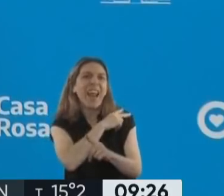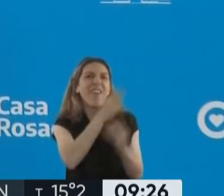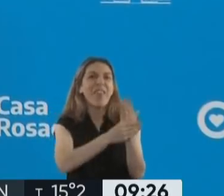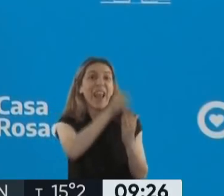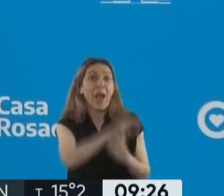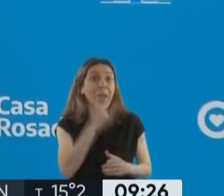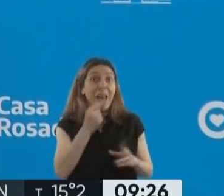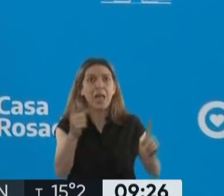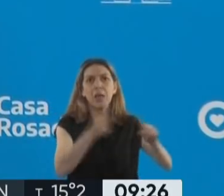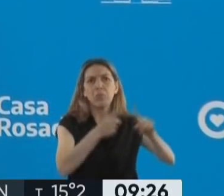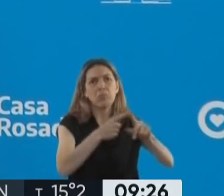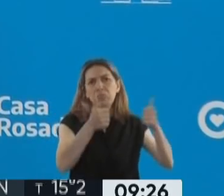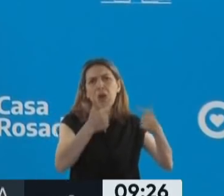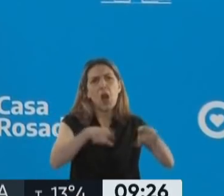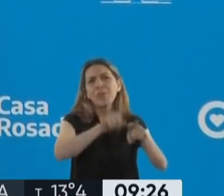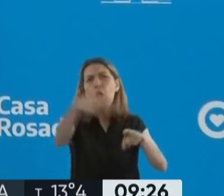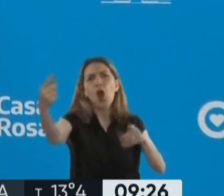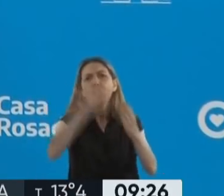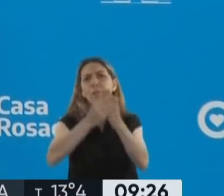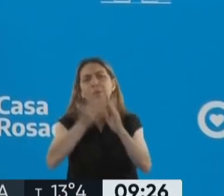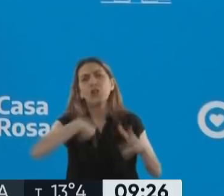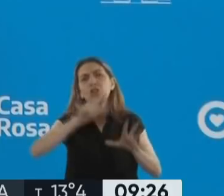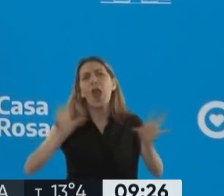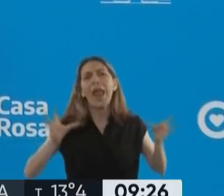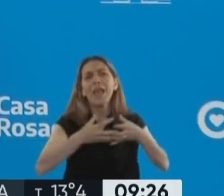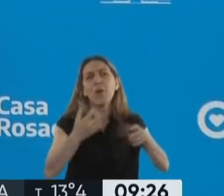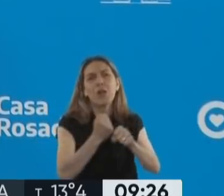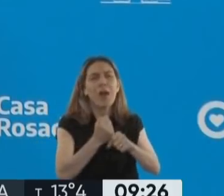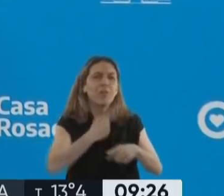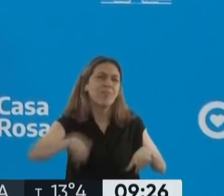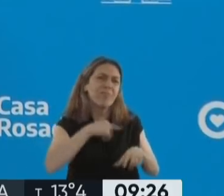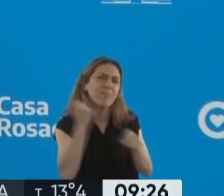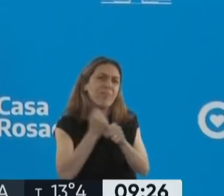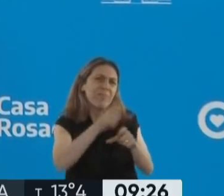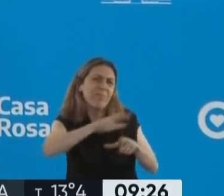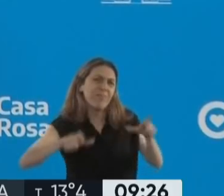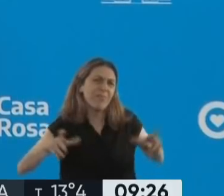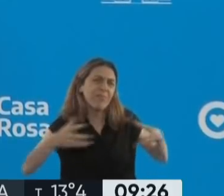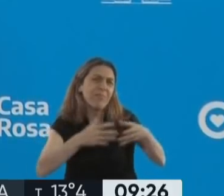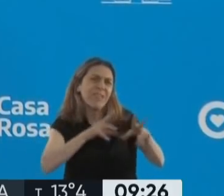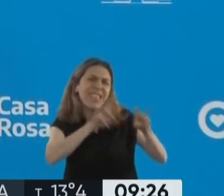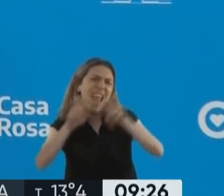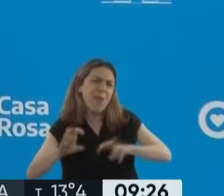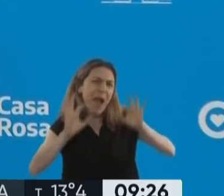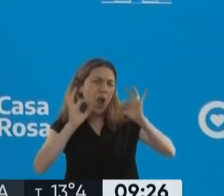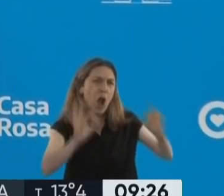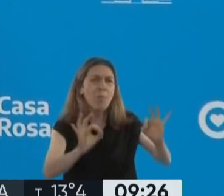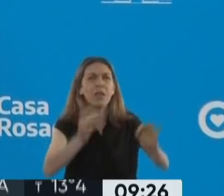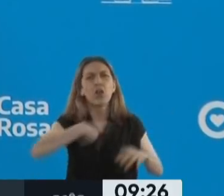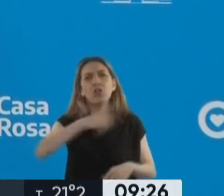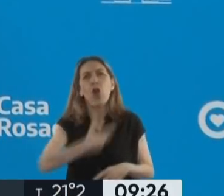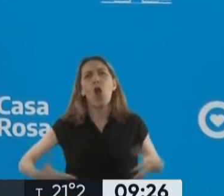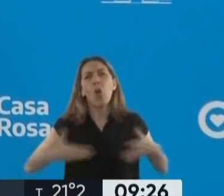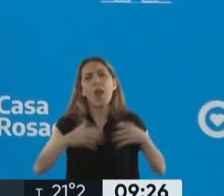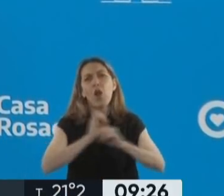la relación entre todos los ministros y el jefe de gabinete. Somos un equipo de trabajo, trabajamos en todos los temas. Este gobierno tiene una postura